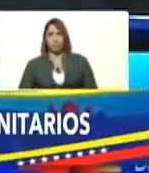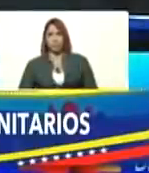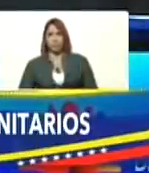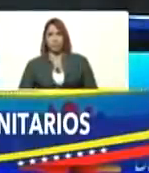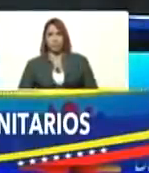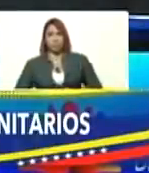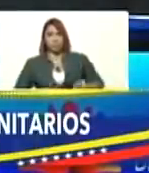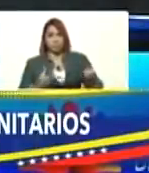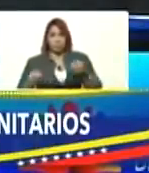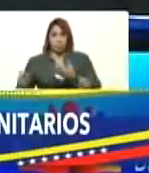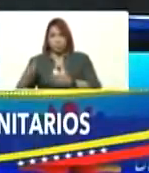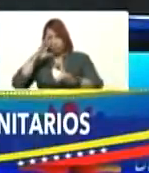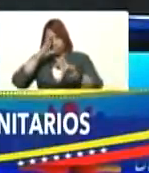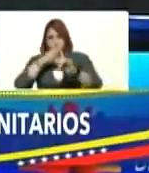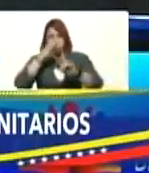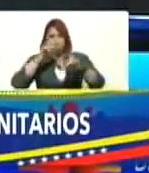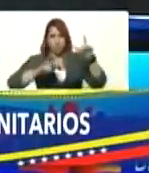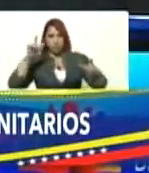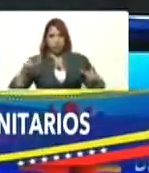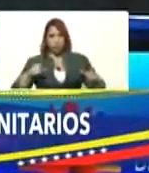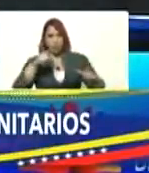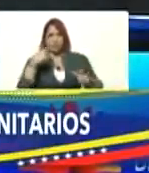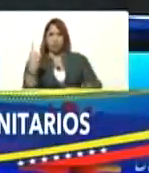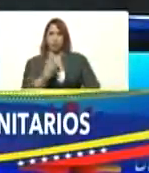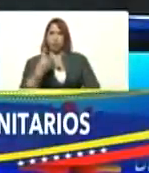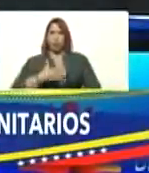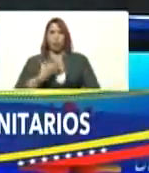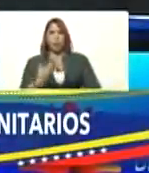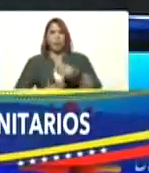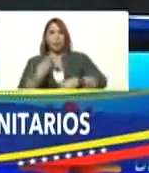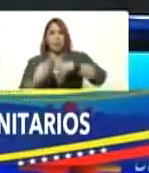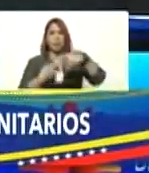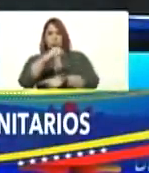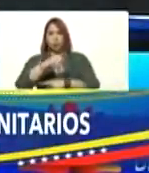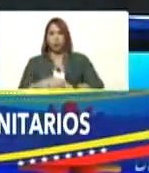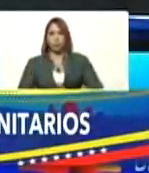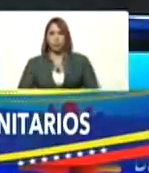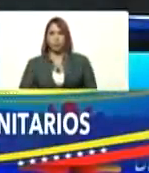lleguen a la gente. Esto solo se puede hacer en revolución.